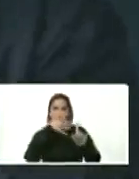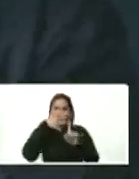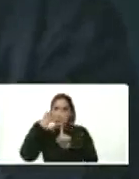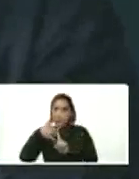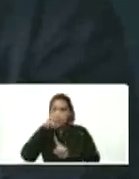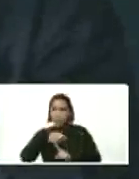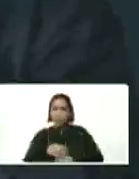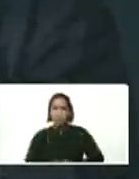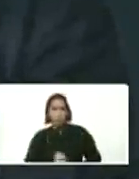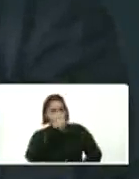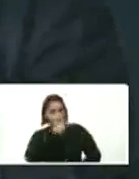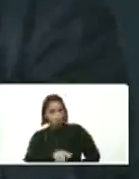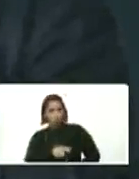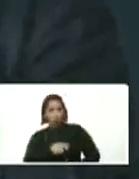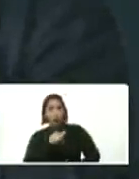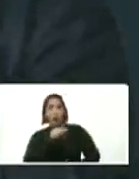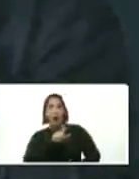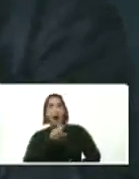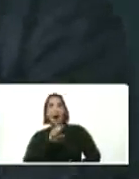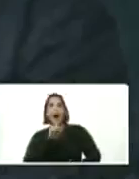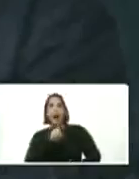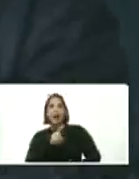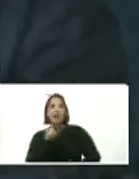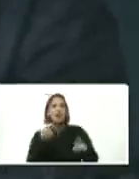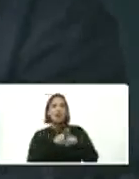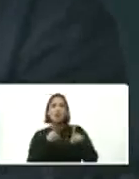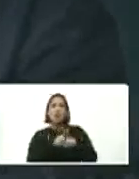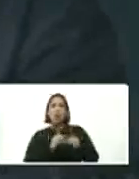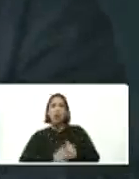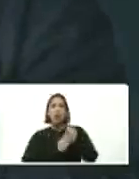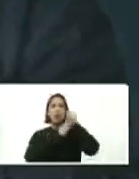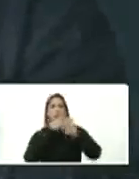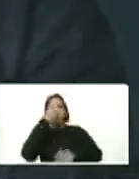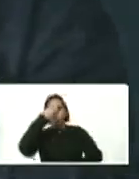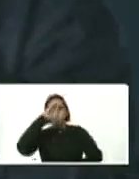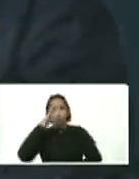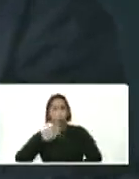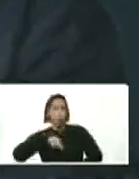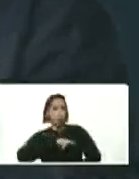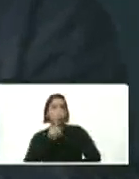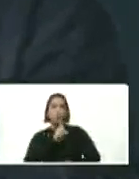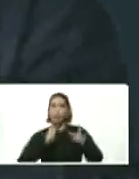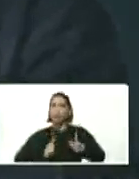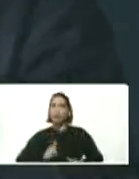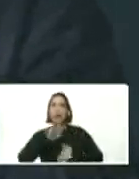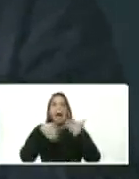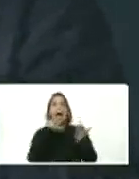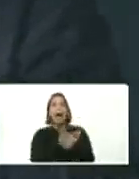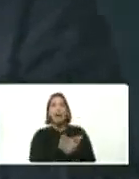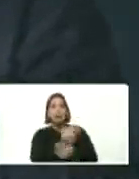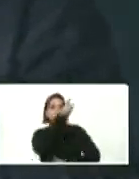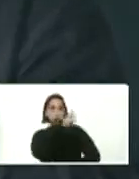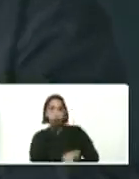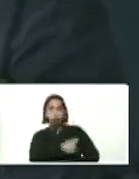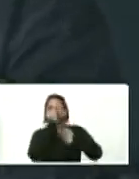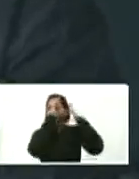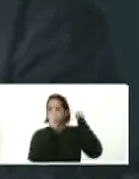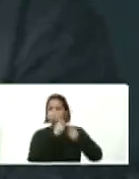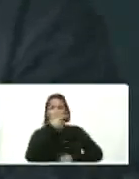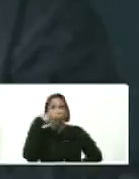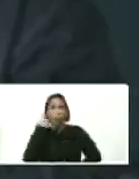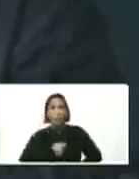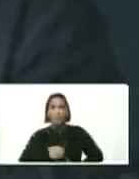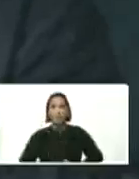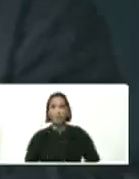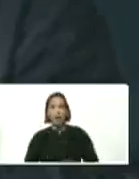El caso de Alex Saad es como el de los cinco héroes cubanos. Nosotros no vamos a descansar hasta que el funcionario diplomático,